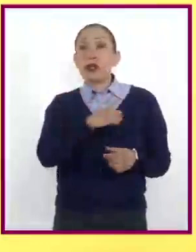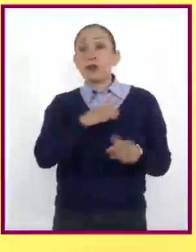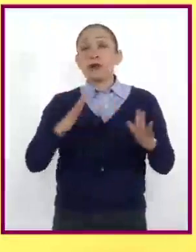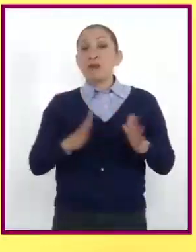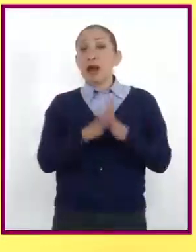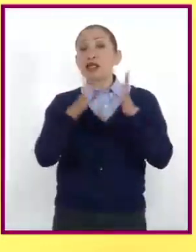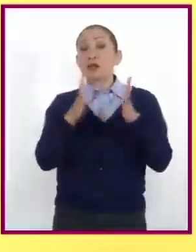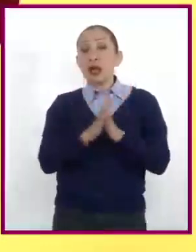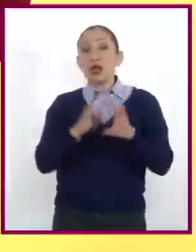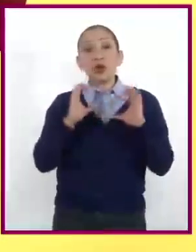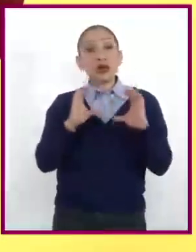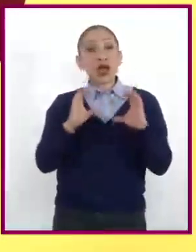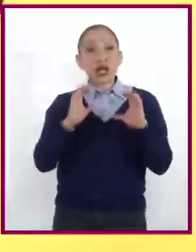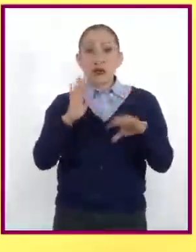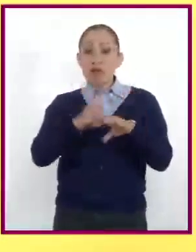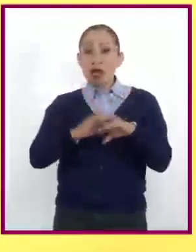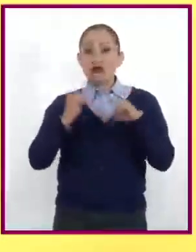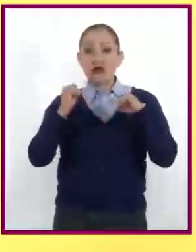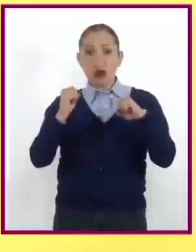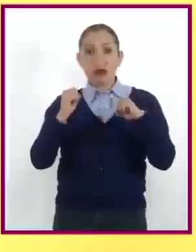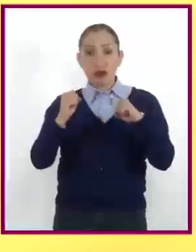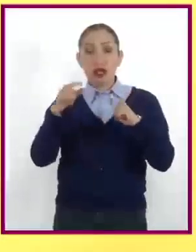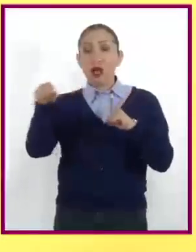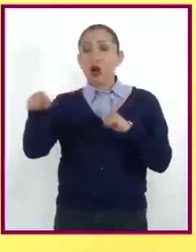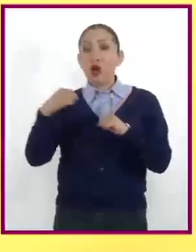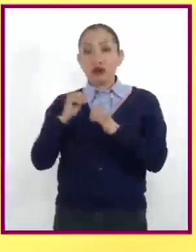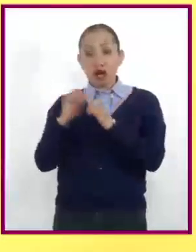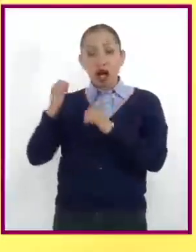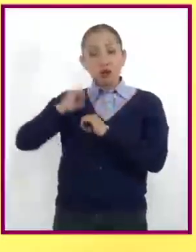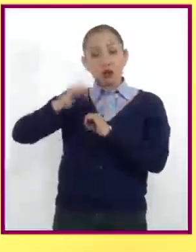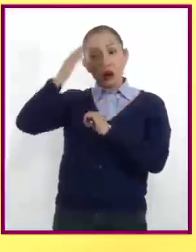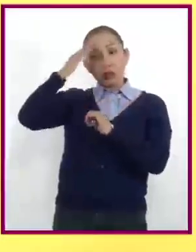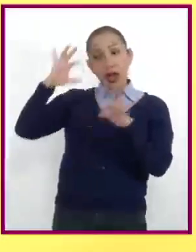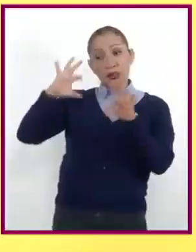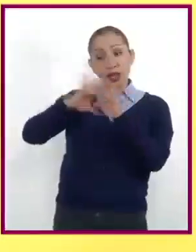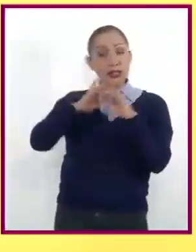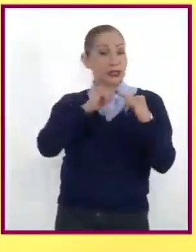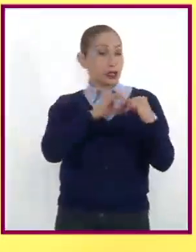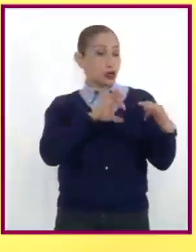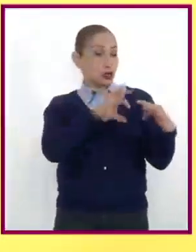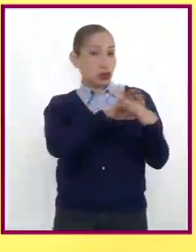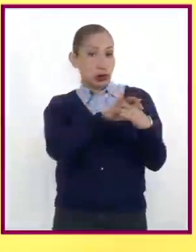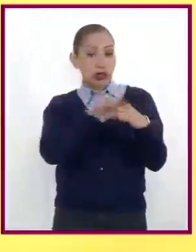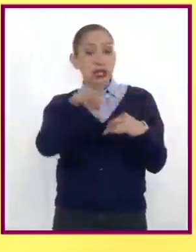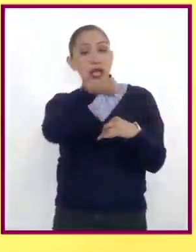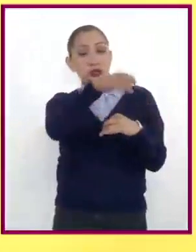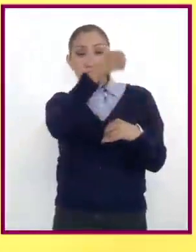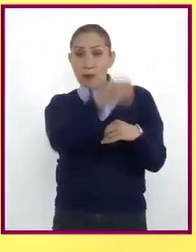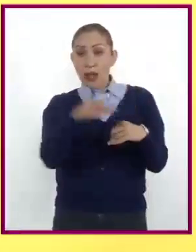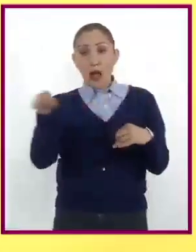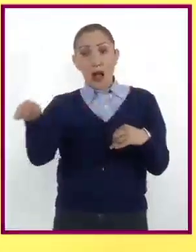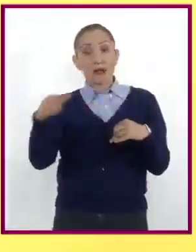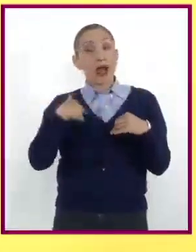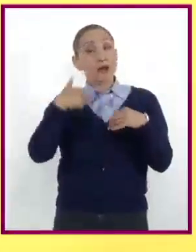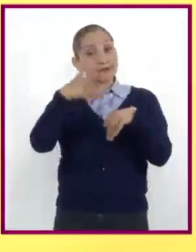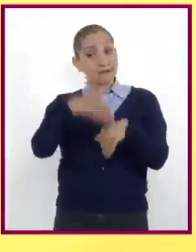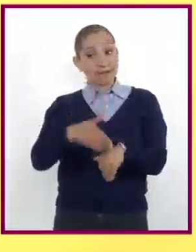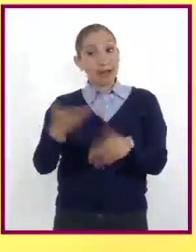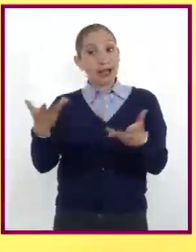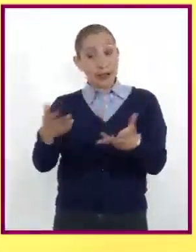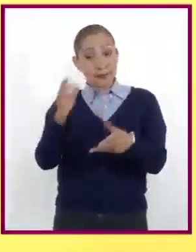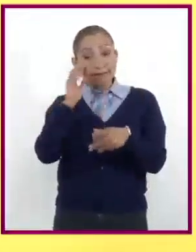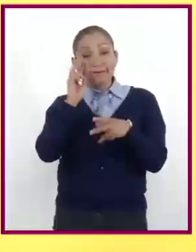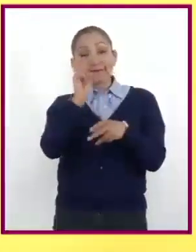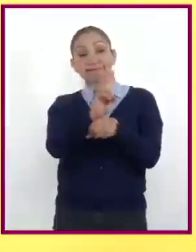en su conservación y fortalecimiento, junto con las autoridades e instituciones, las cuales están obligadas a cumplir con ellos